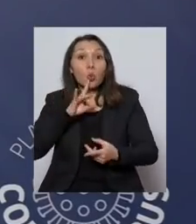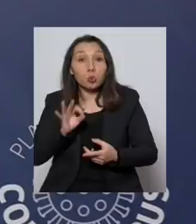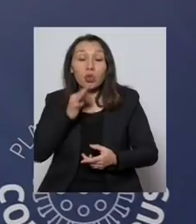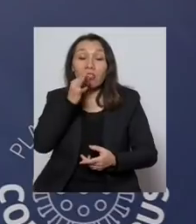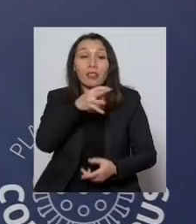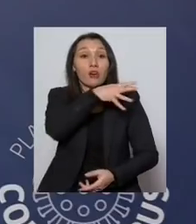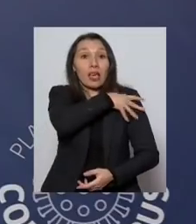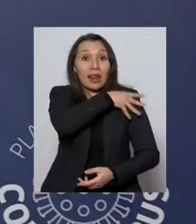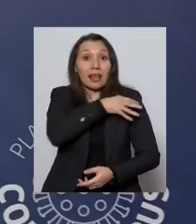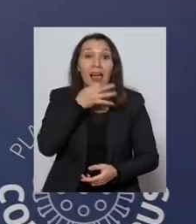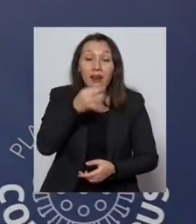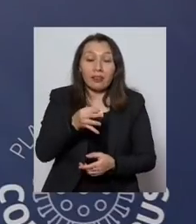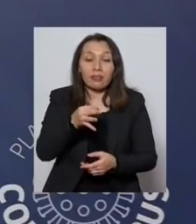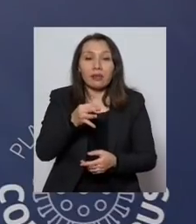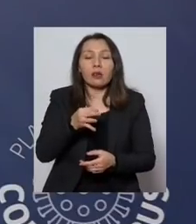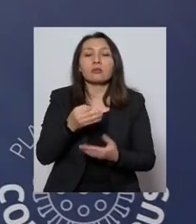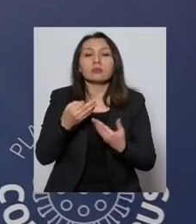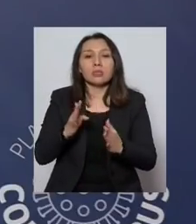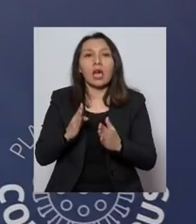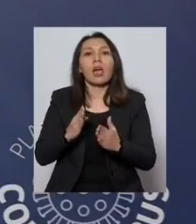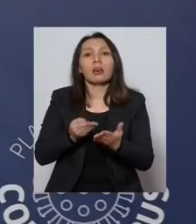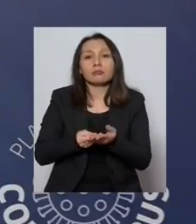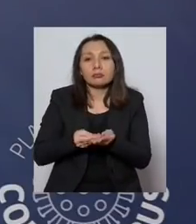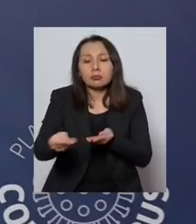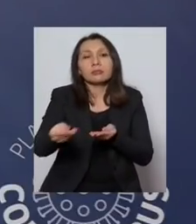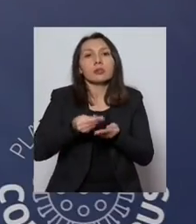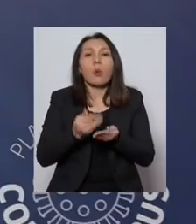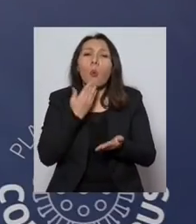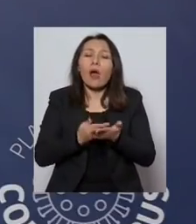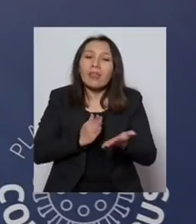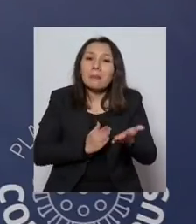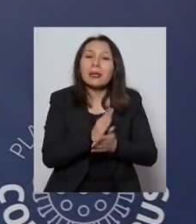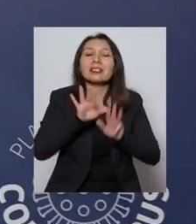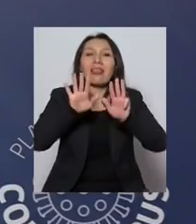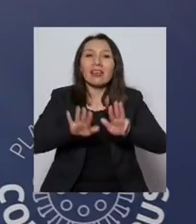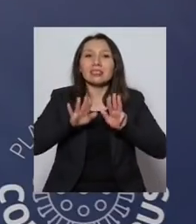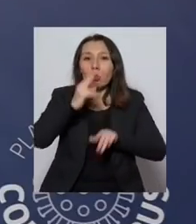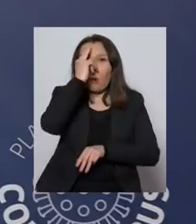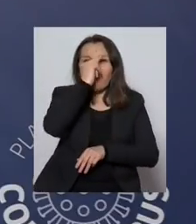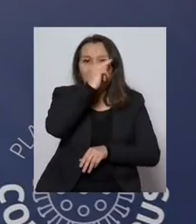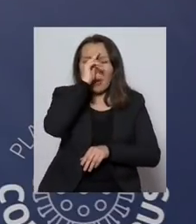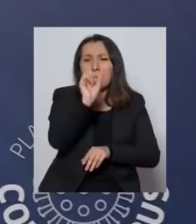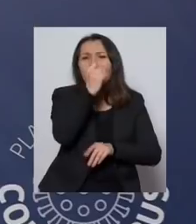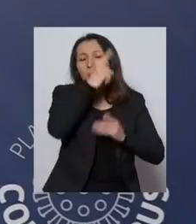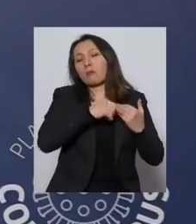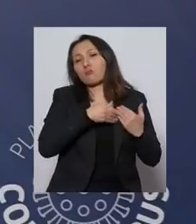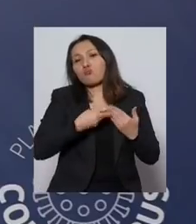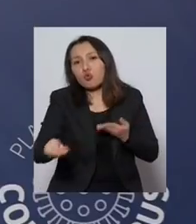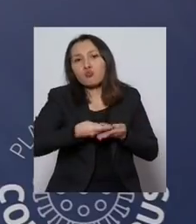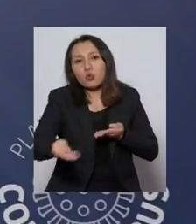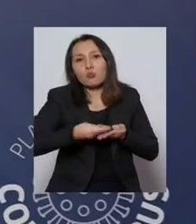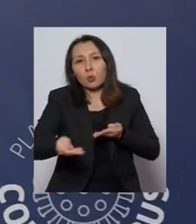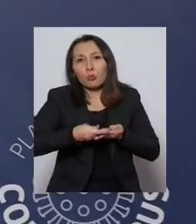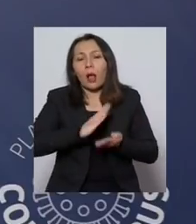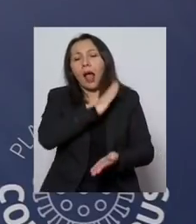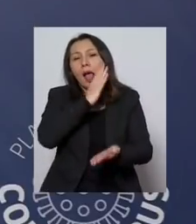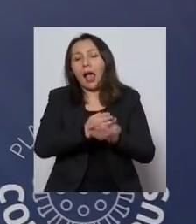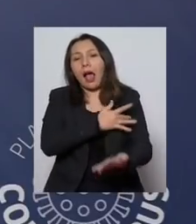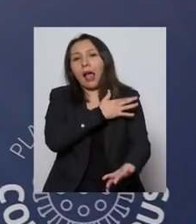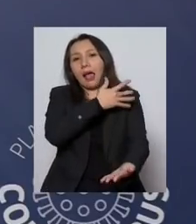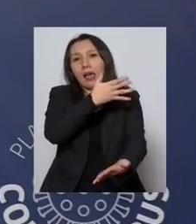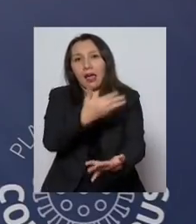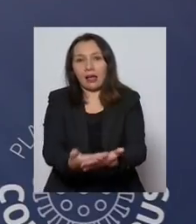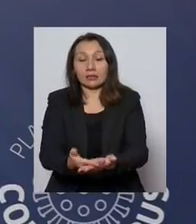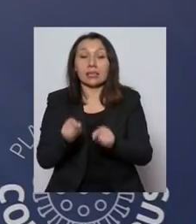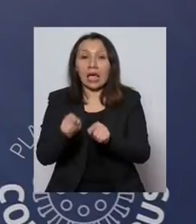el general Yáñez, esos han comenzado a entregarse desde el 19 de marzo hacia adelante, ¿ya?